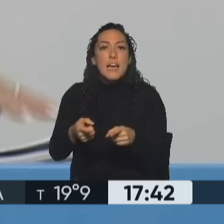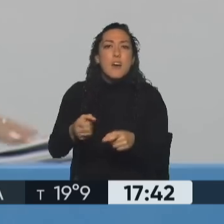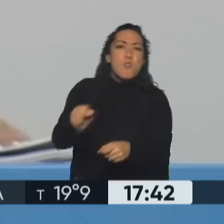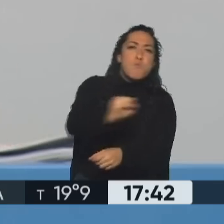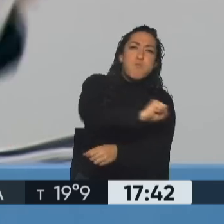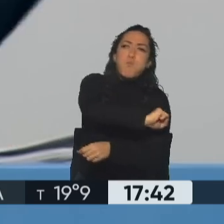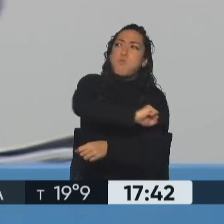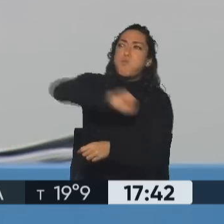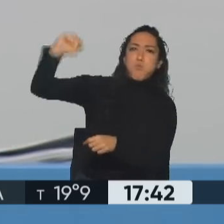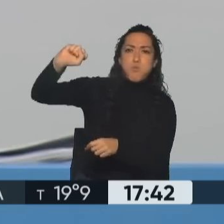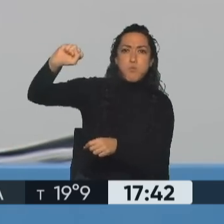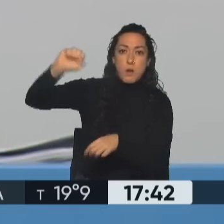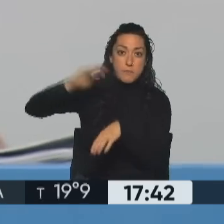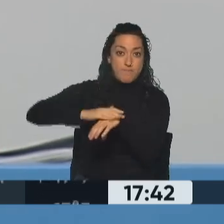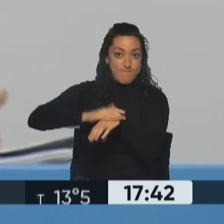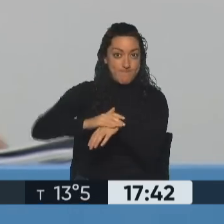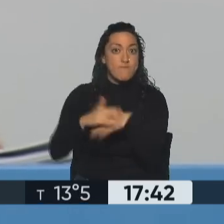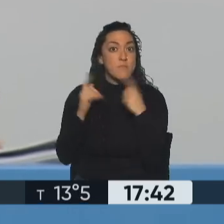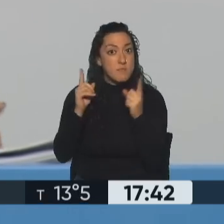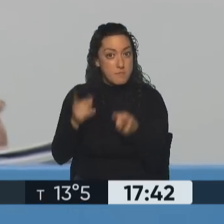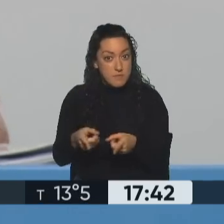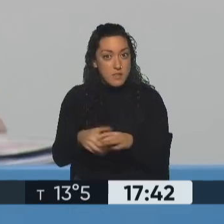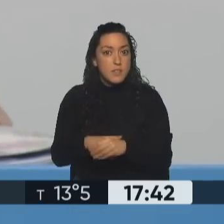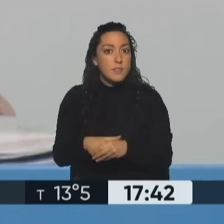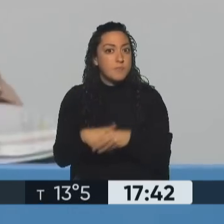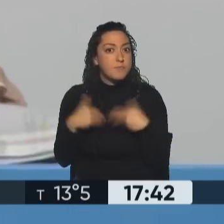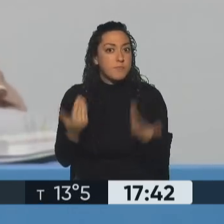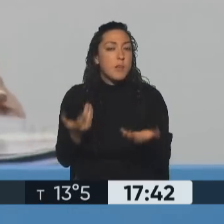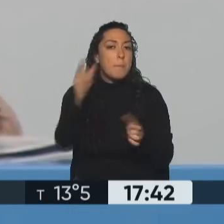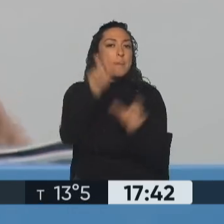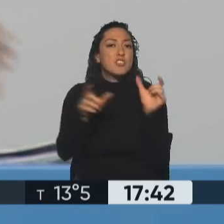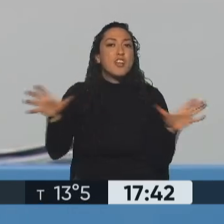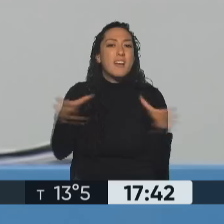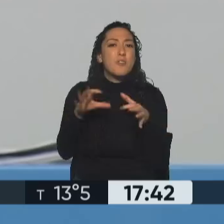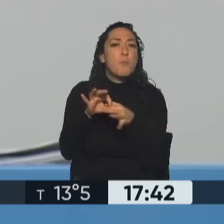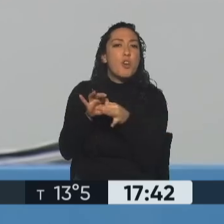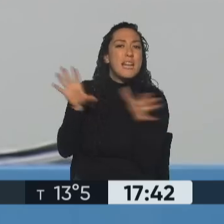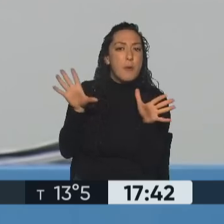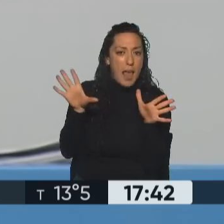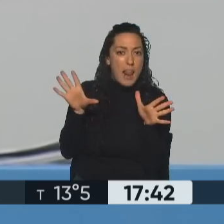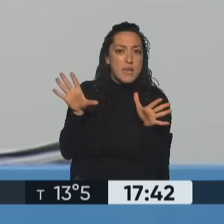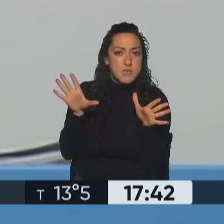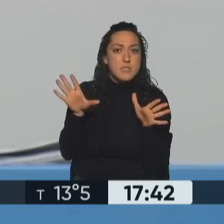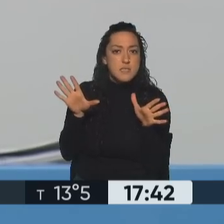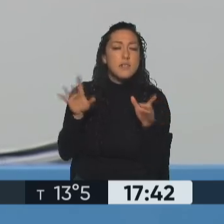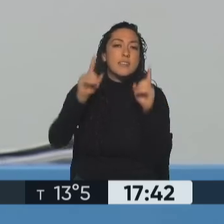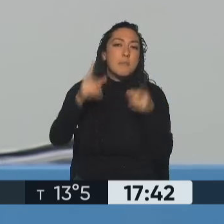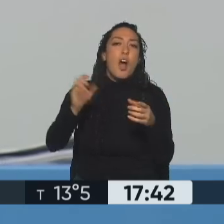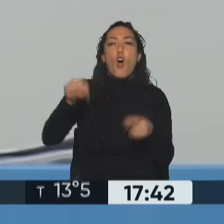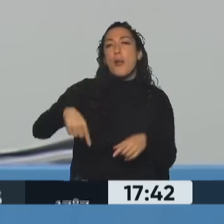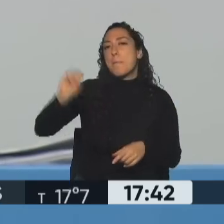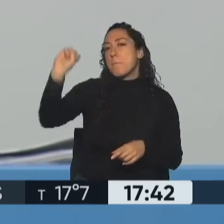superinflación. Bueno, ustedes me dirán, los liberales también, ahora que están de moda los